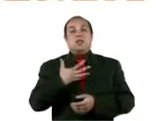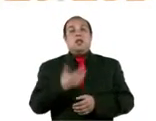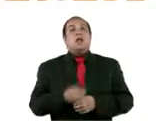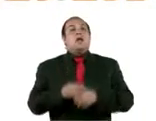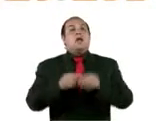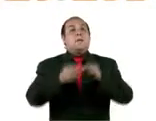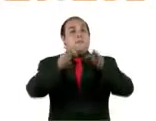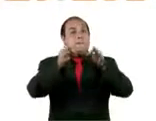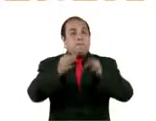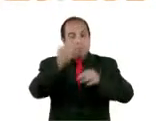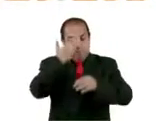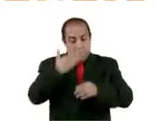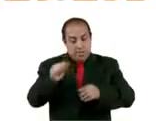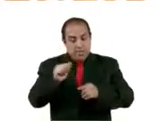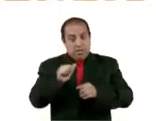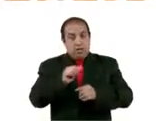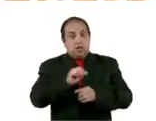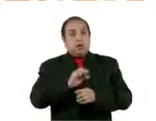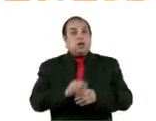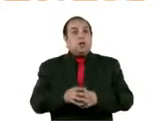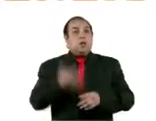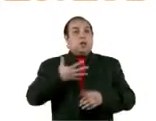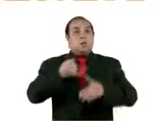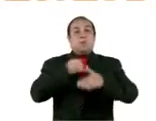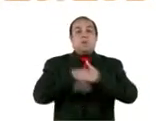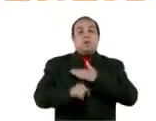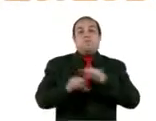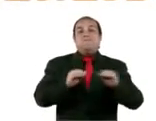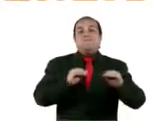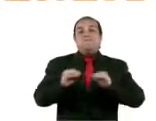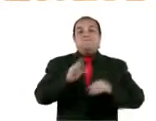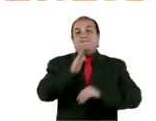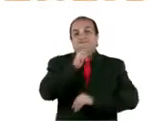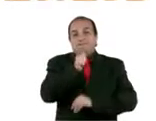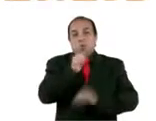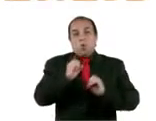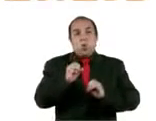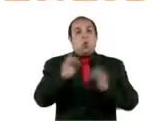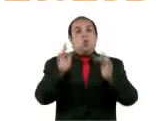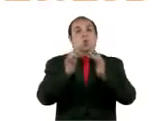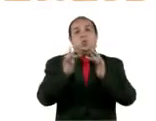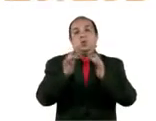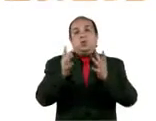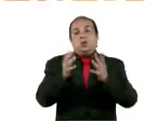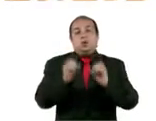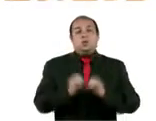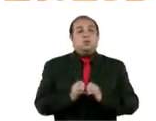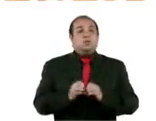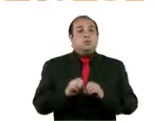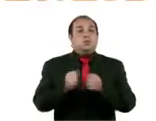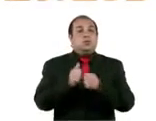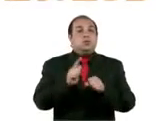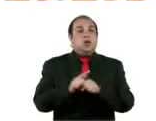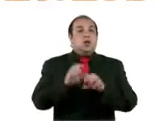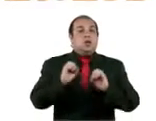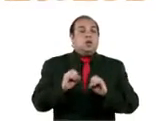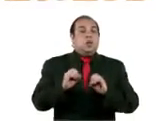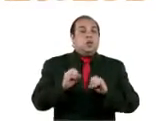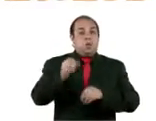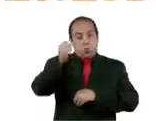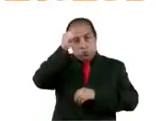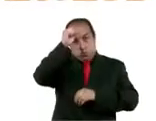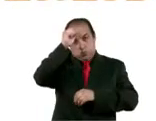la funcionalidad o que limitan también la interacción, lo que sería el componente mental psicosocial,